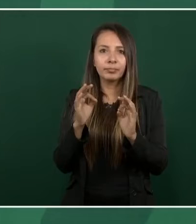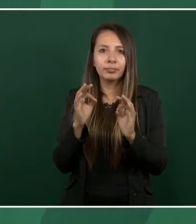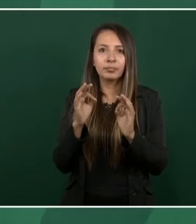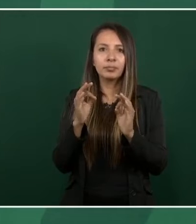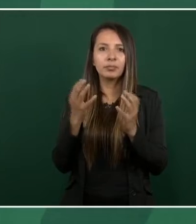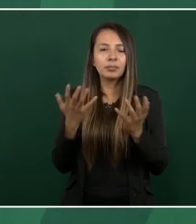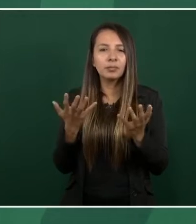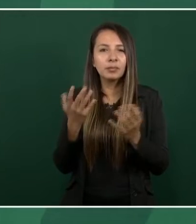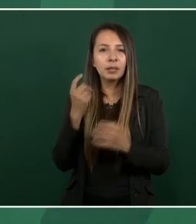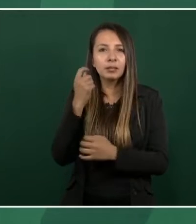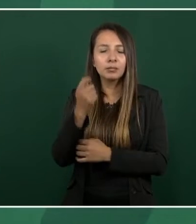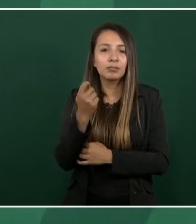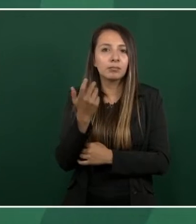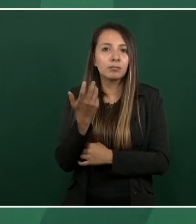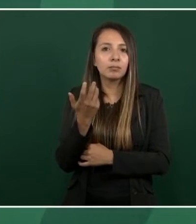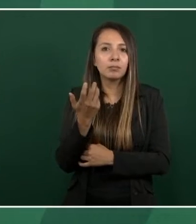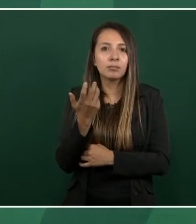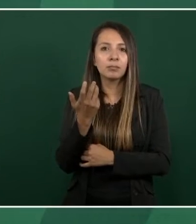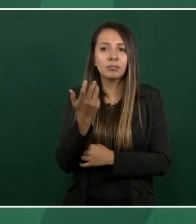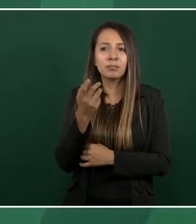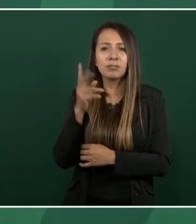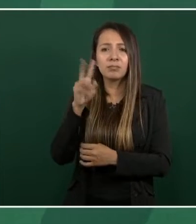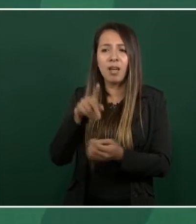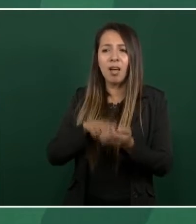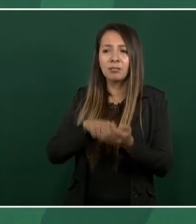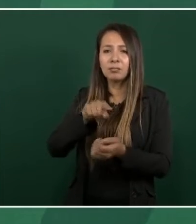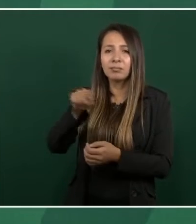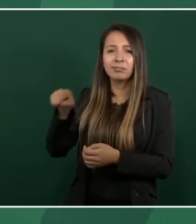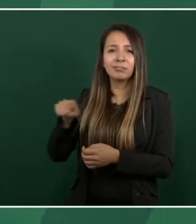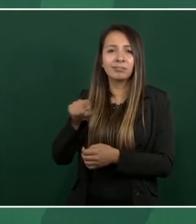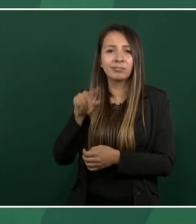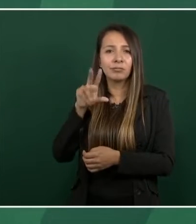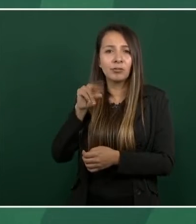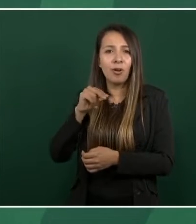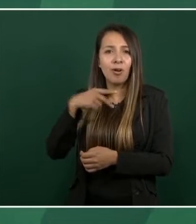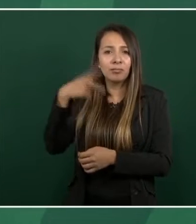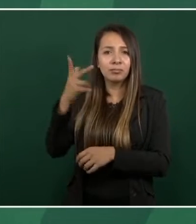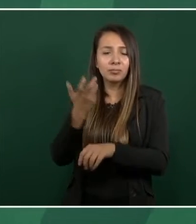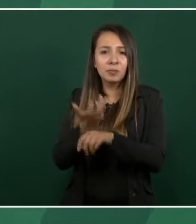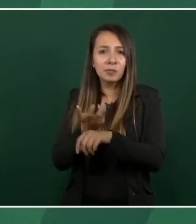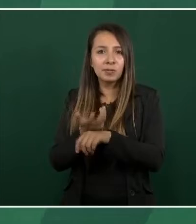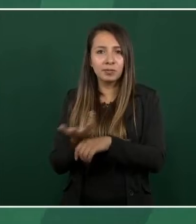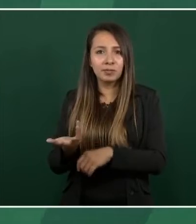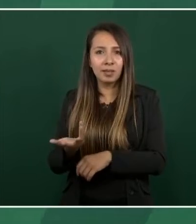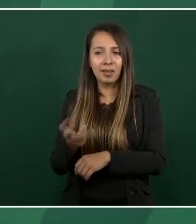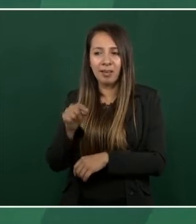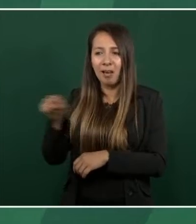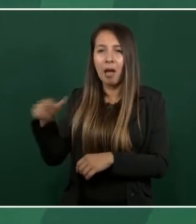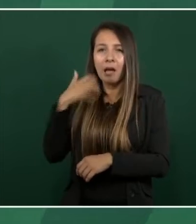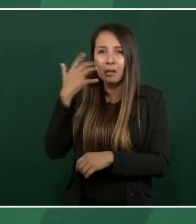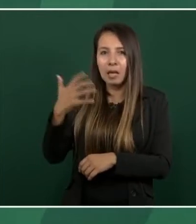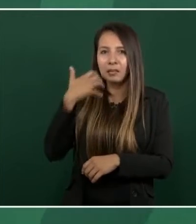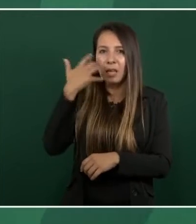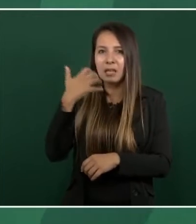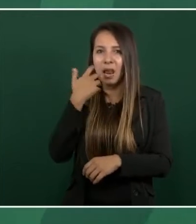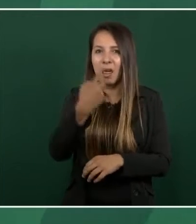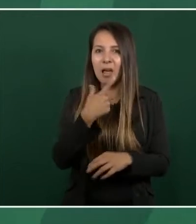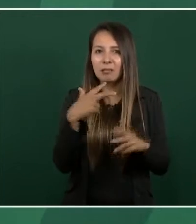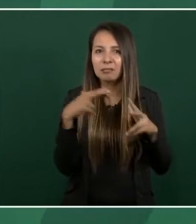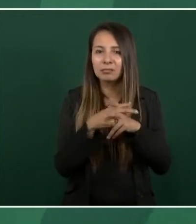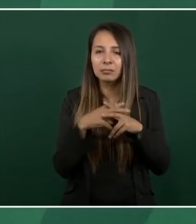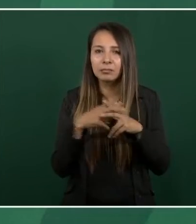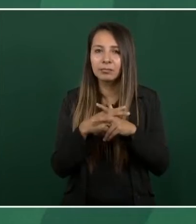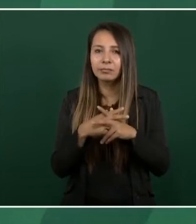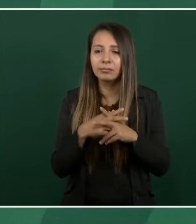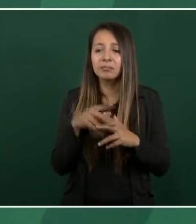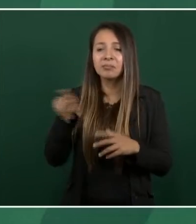es de que ni siquiera son estadounidenses. Los que quisieran que nos peleáramos son algunos